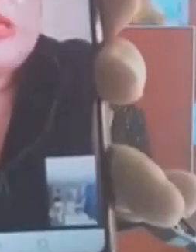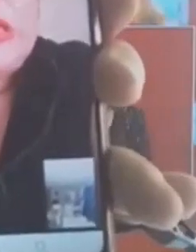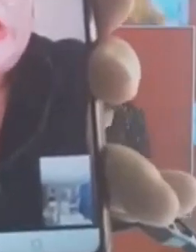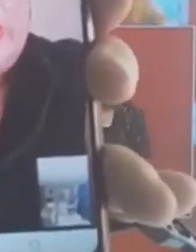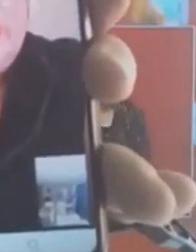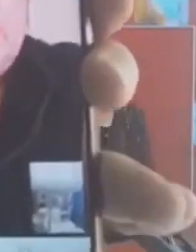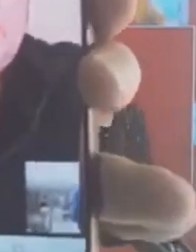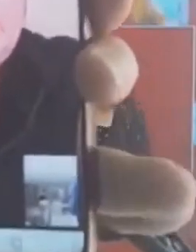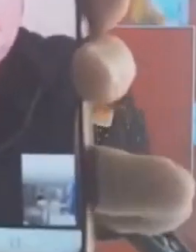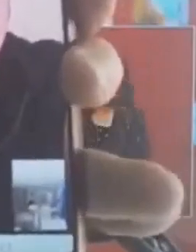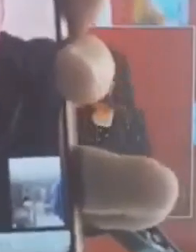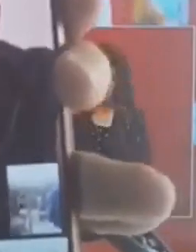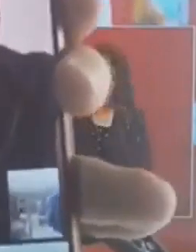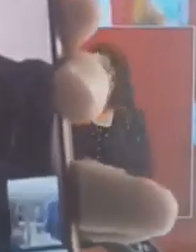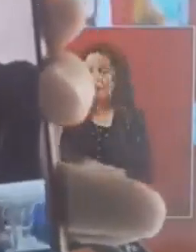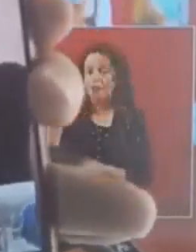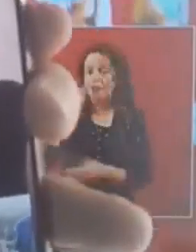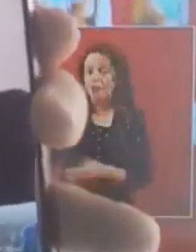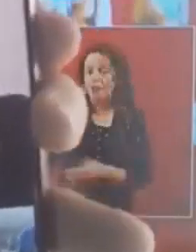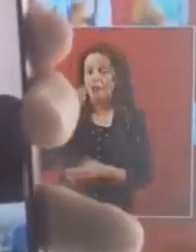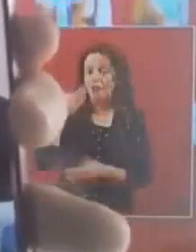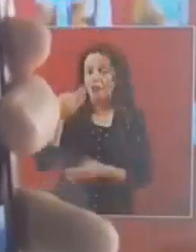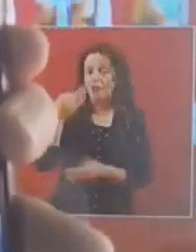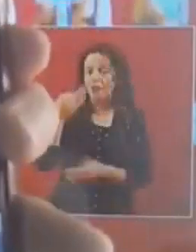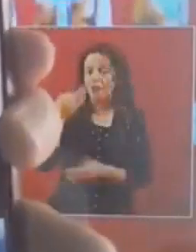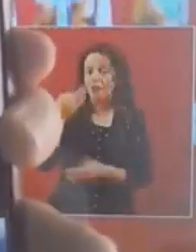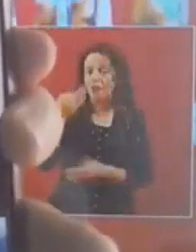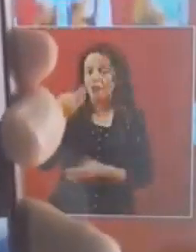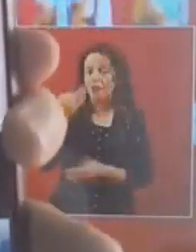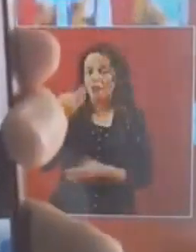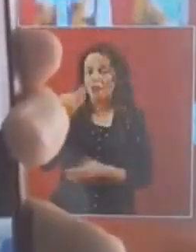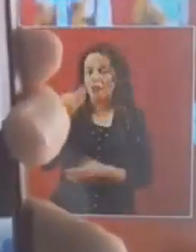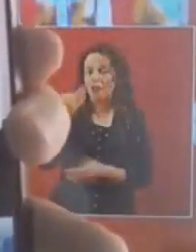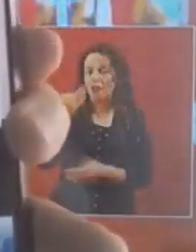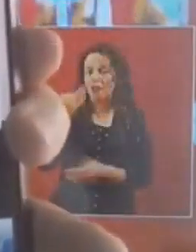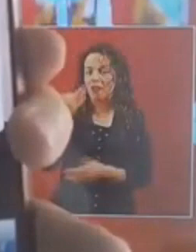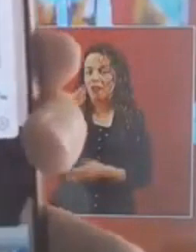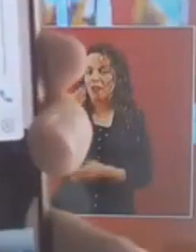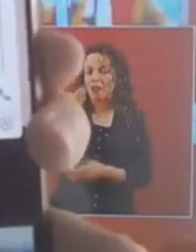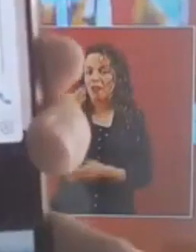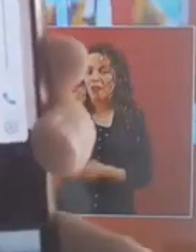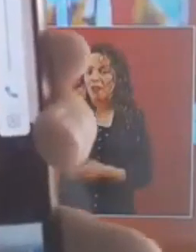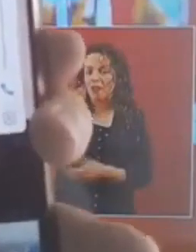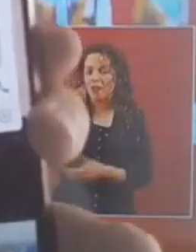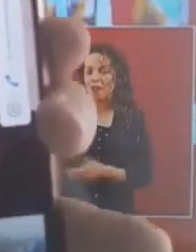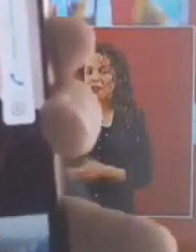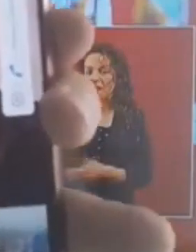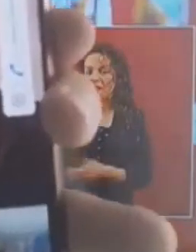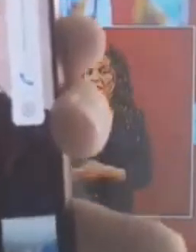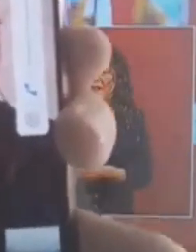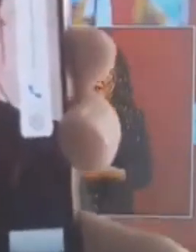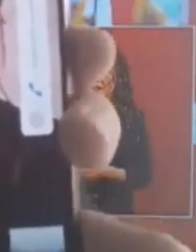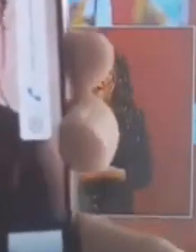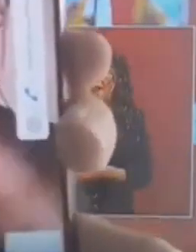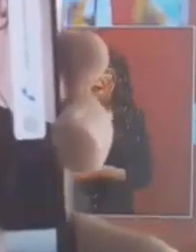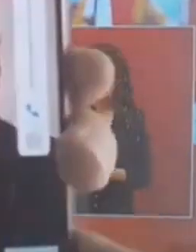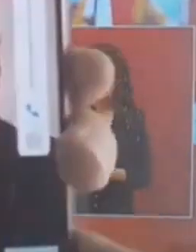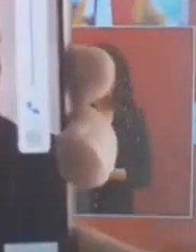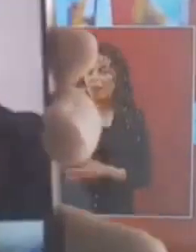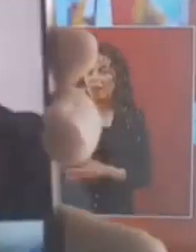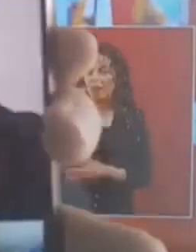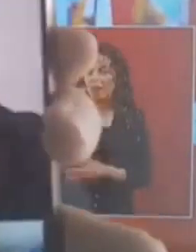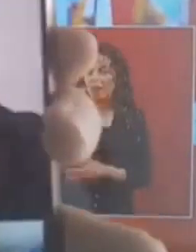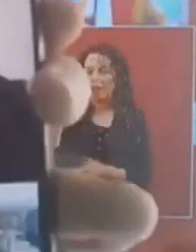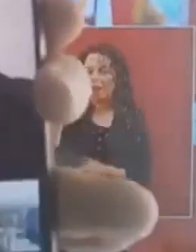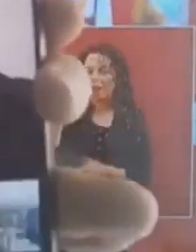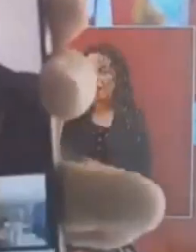las manos. Como todos sabemos, el Poder Judicial es la parte que equilibra a los dos poderes, el Ejecutivo